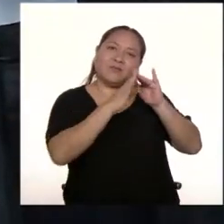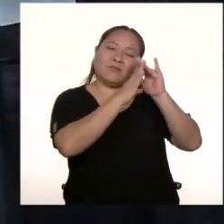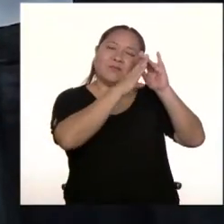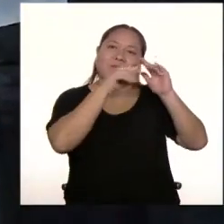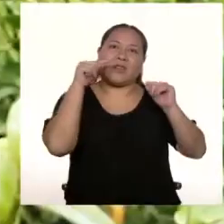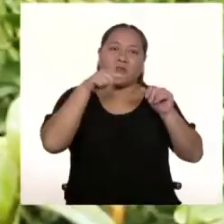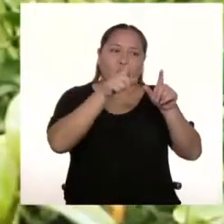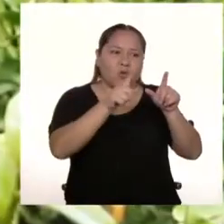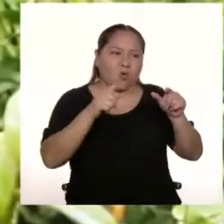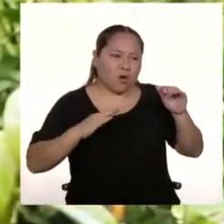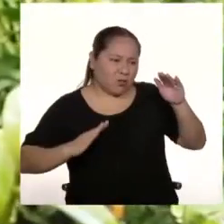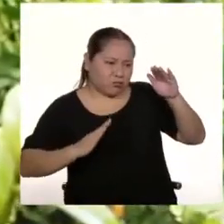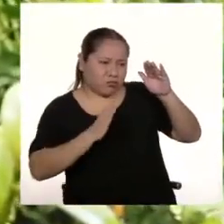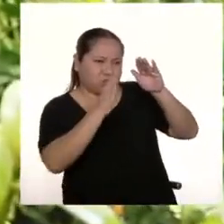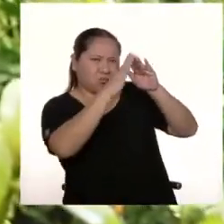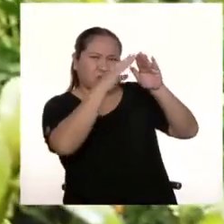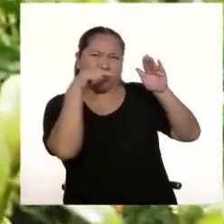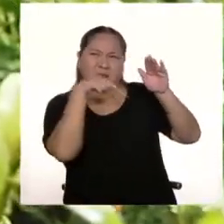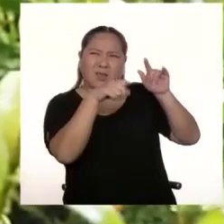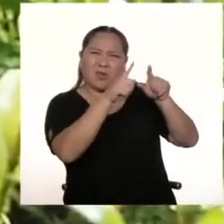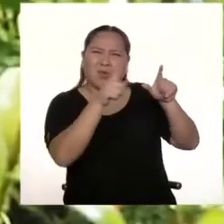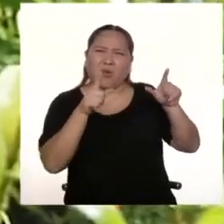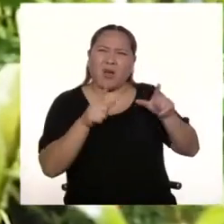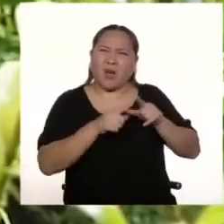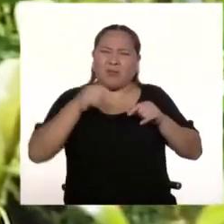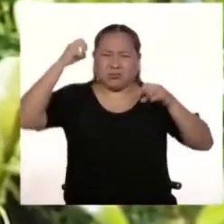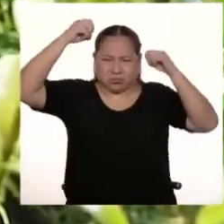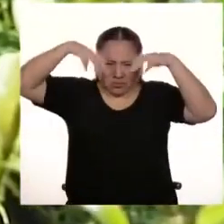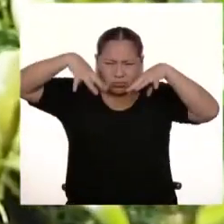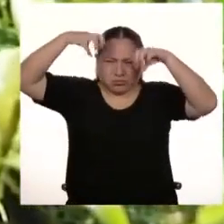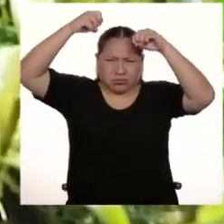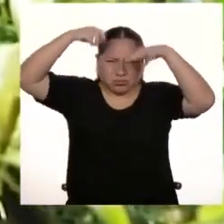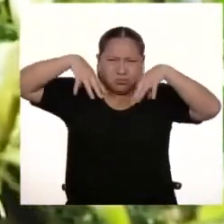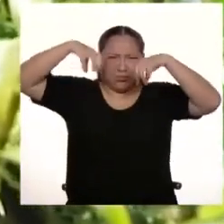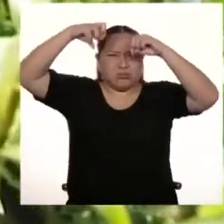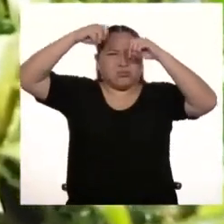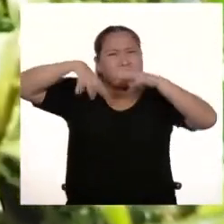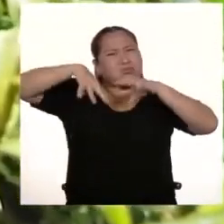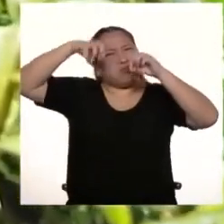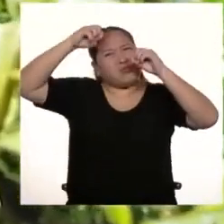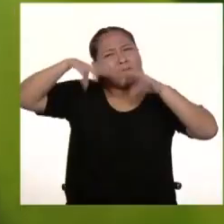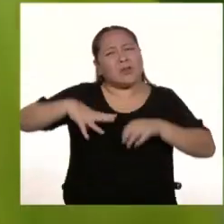imposible, en una de las zonas más lluviosas del continente americano.